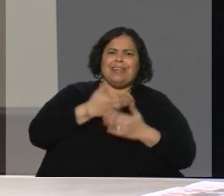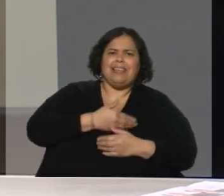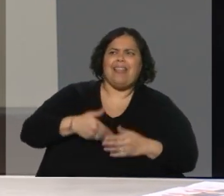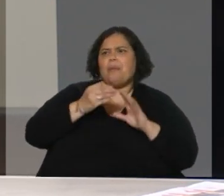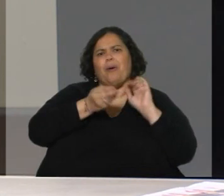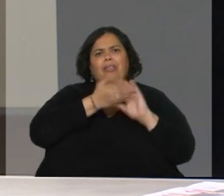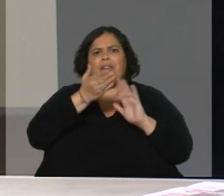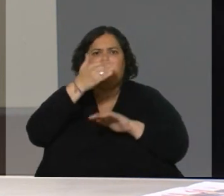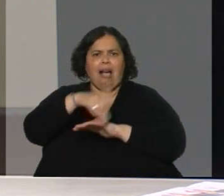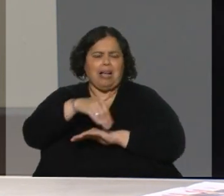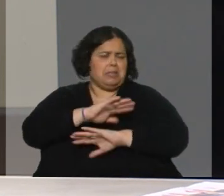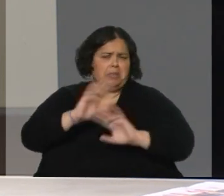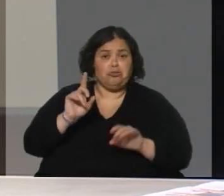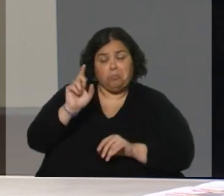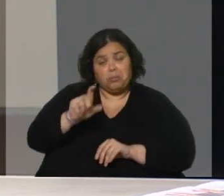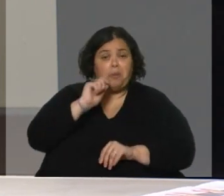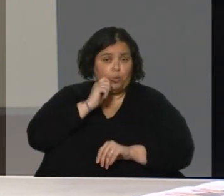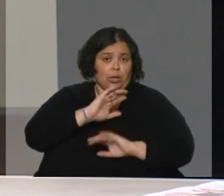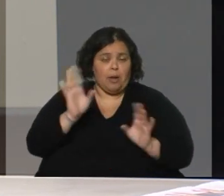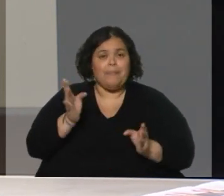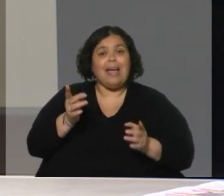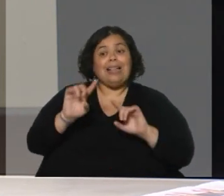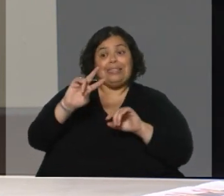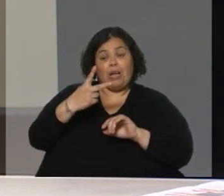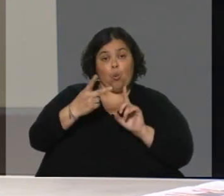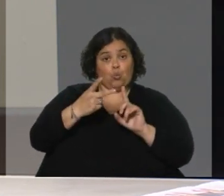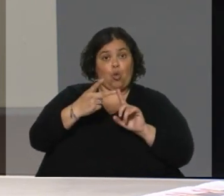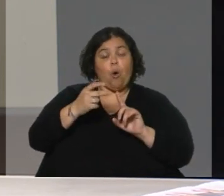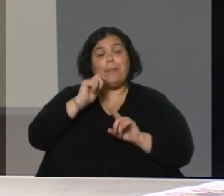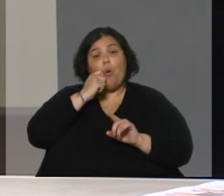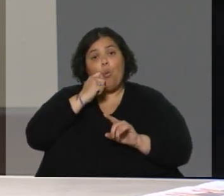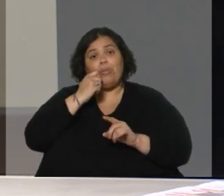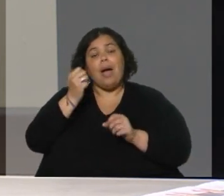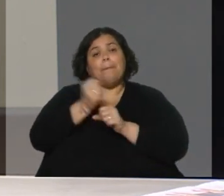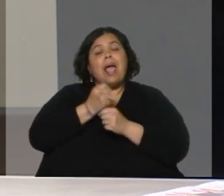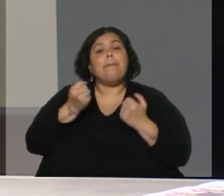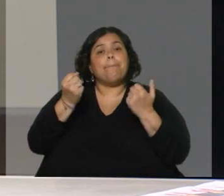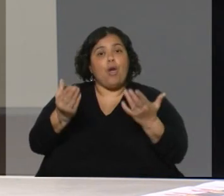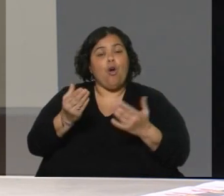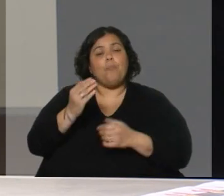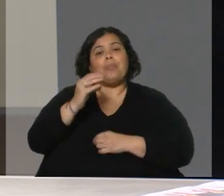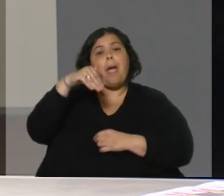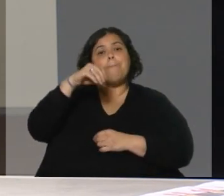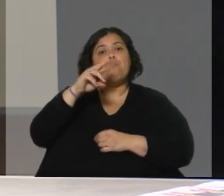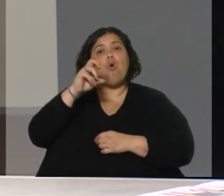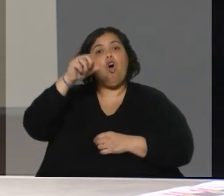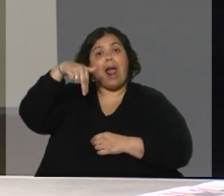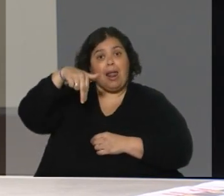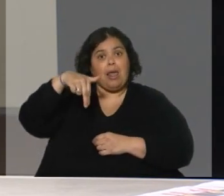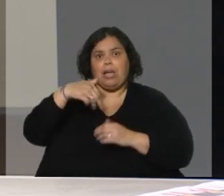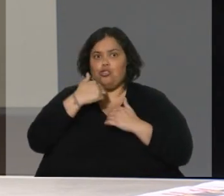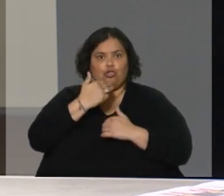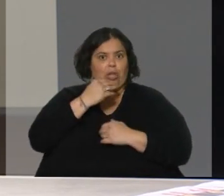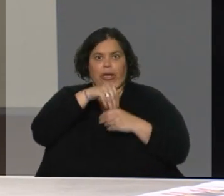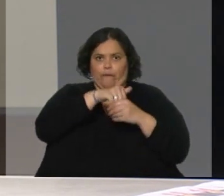el segundo me gusta era un premio que le habían entregado a la señora Cristina Morán que yo no tengo ni idea Cuál es la